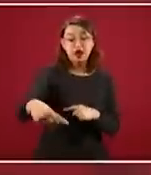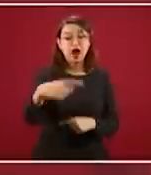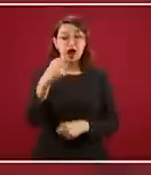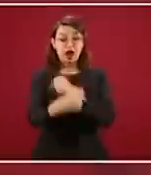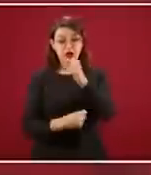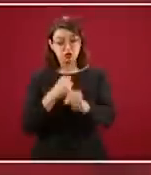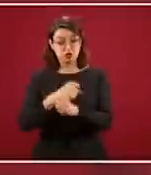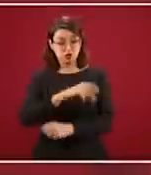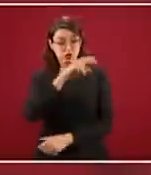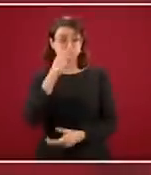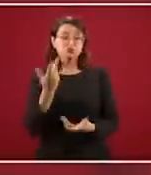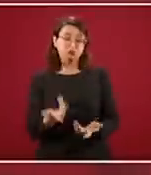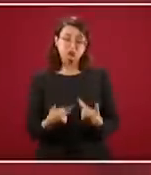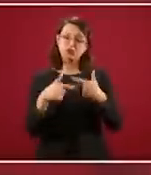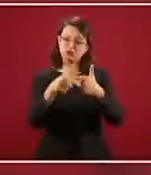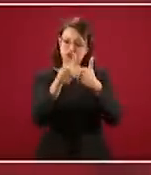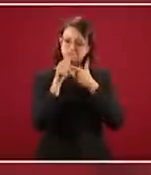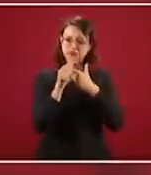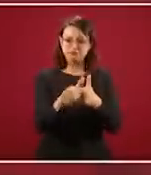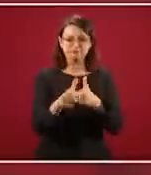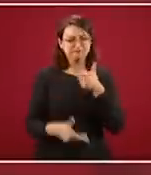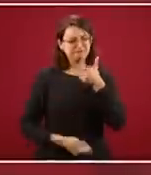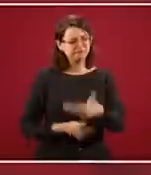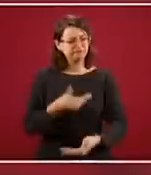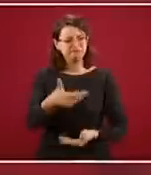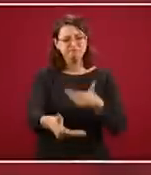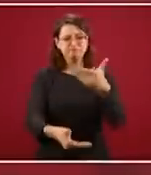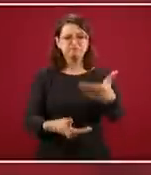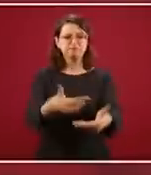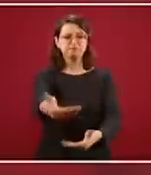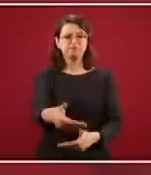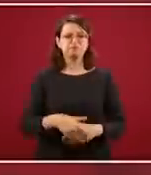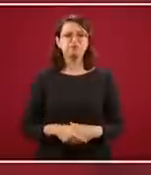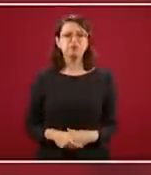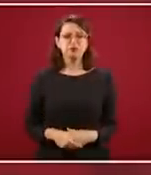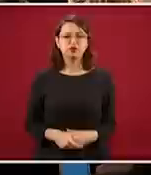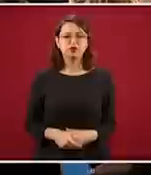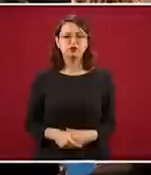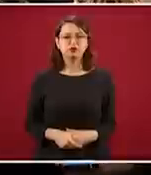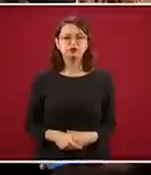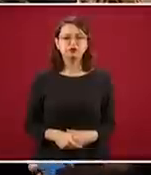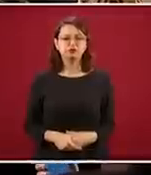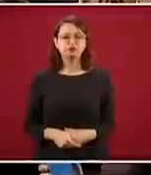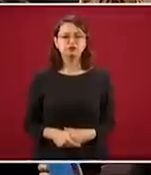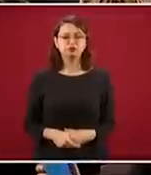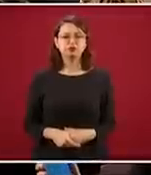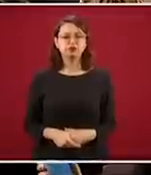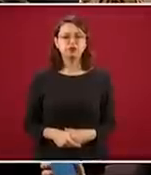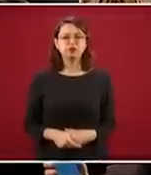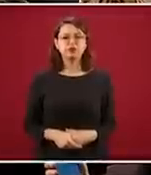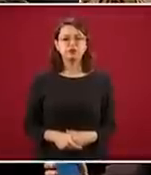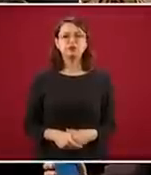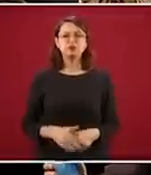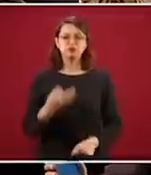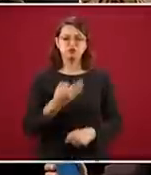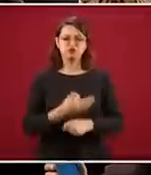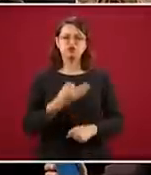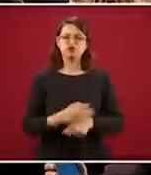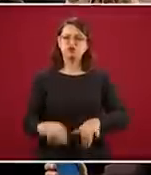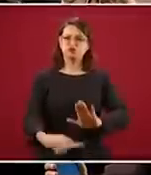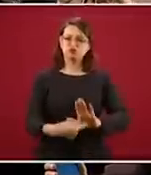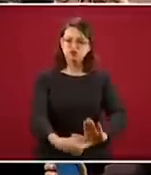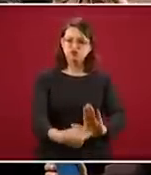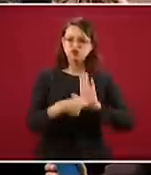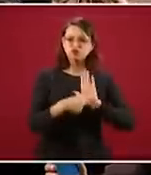para seguir avanzando. Y esto se va a exponer